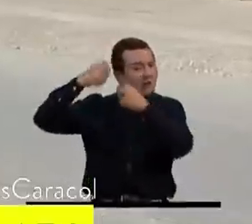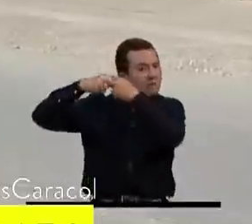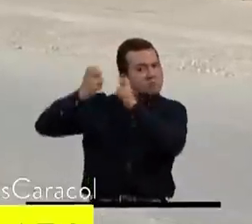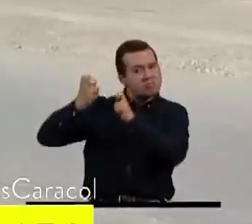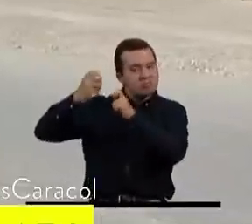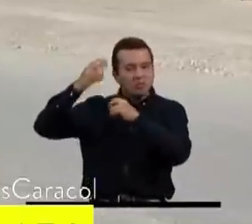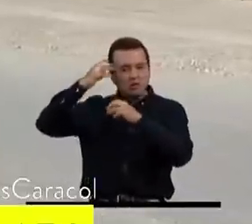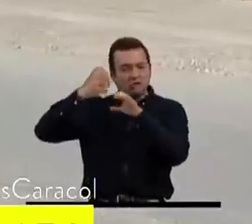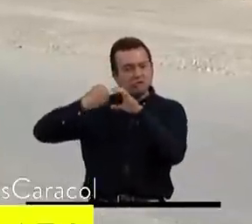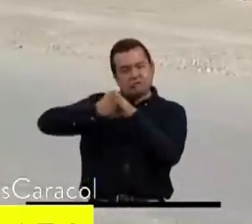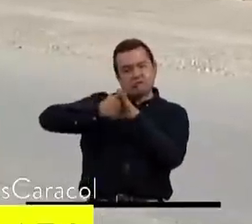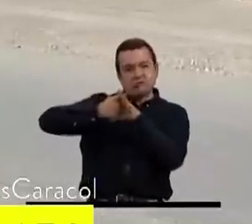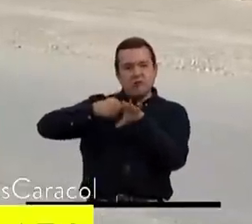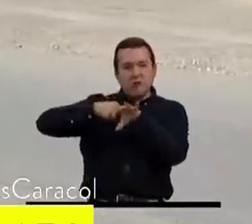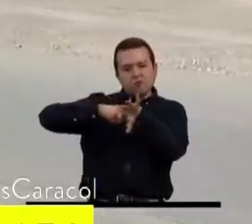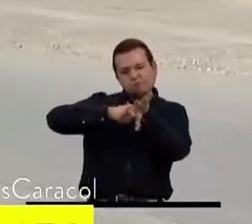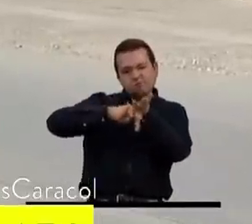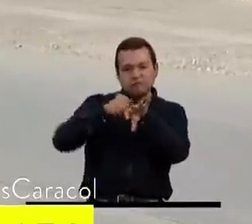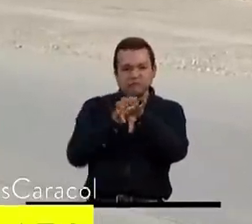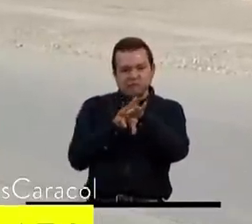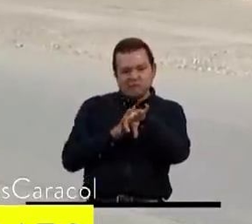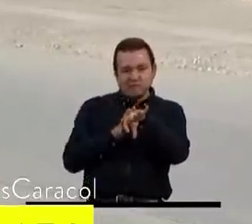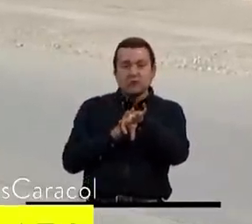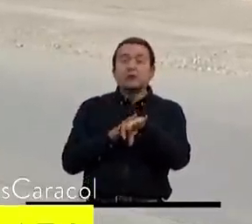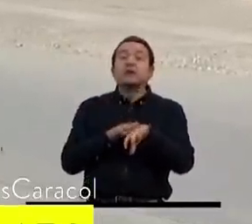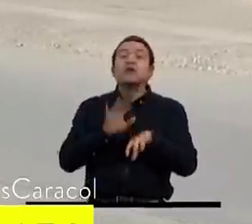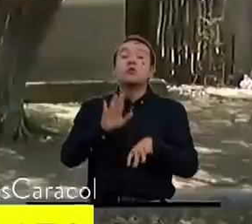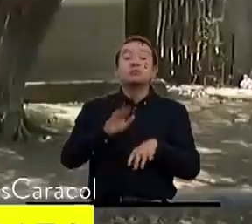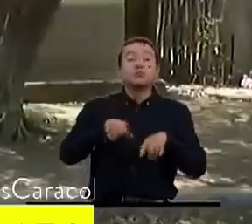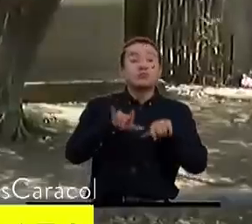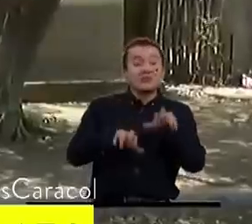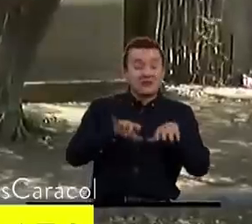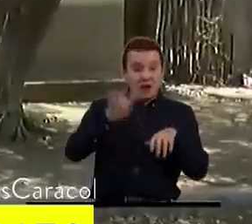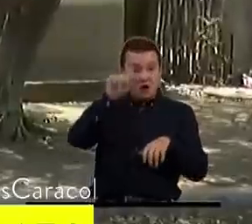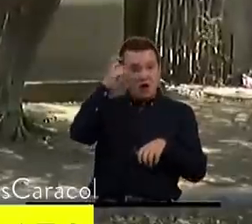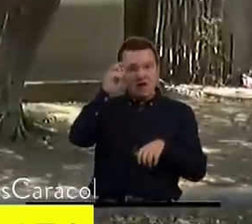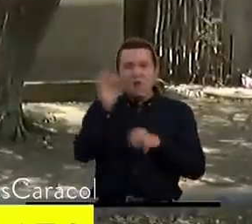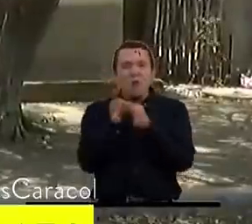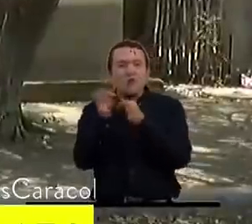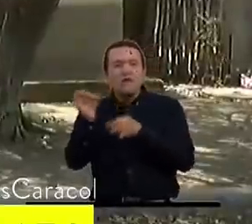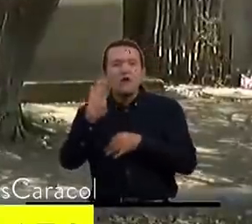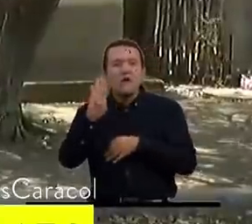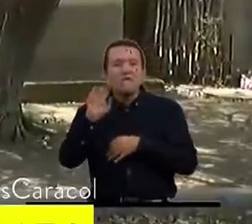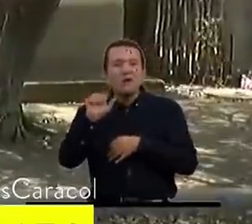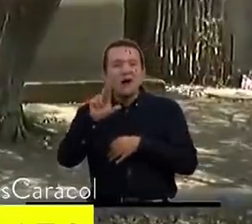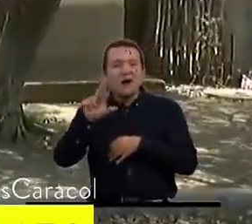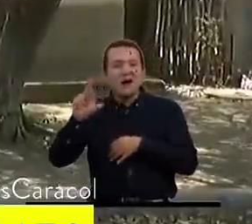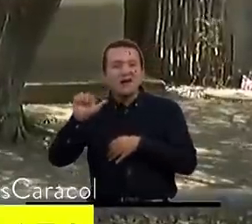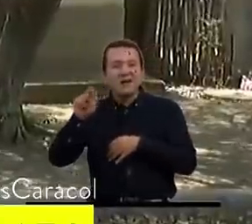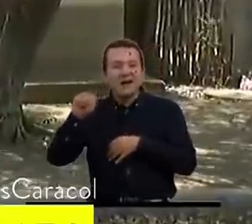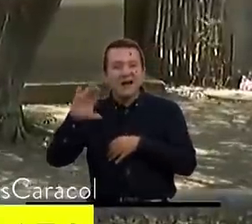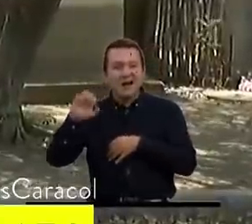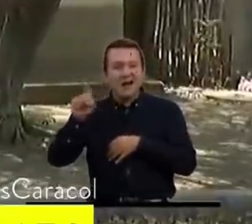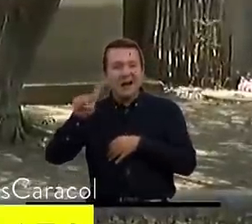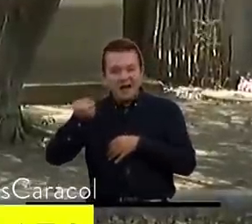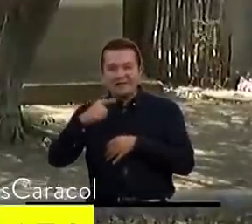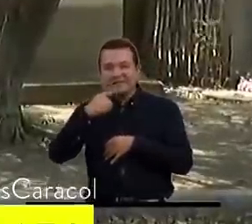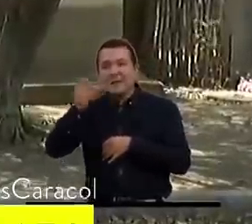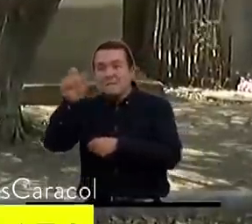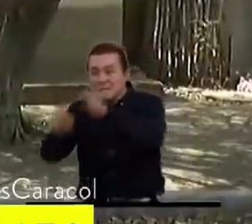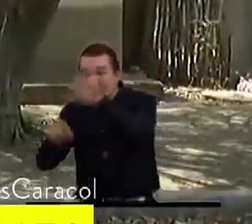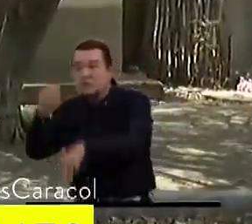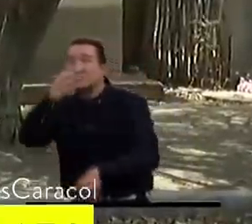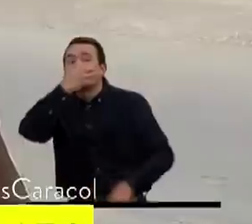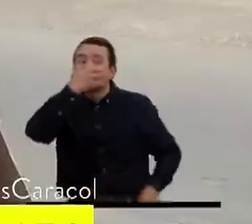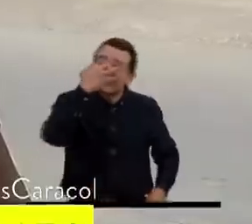La Secretaría de Gobierno de Barranca rechazó este hecho y pidió a las personas denunciar cuando se presenten casos como este. Y pedimos en